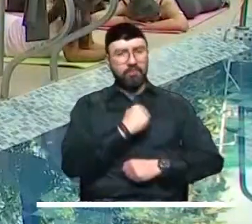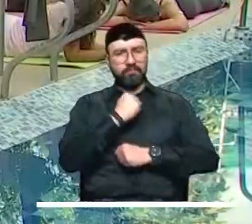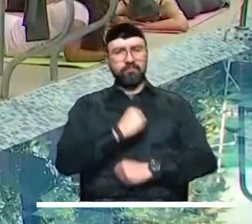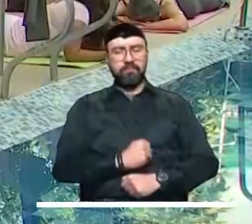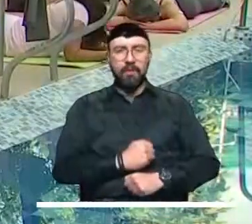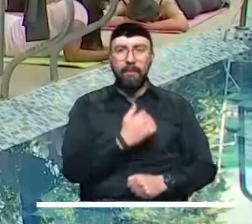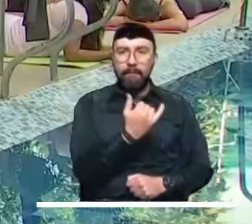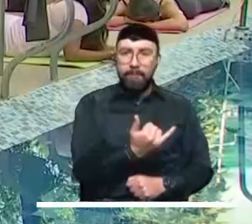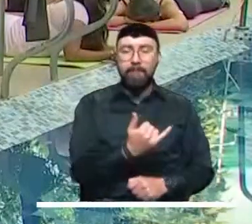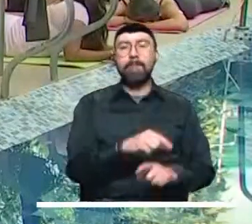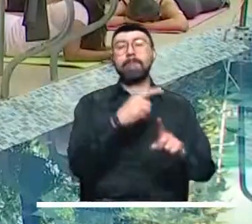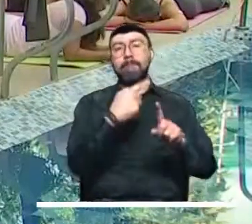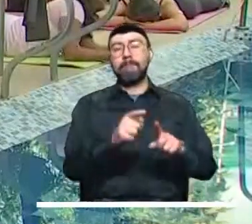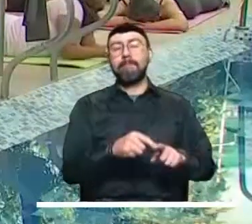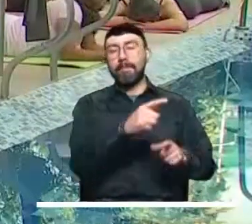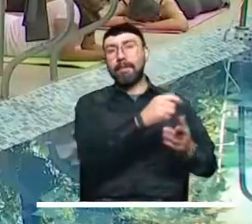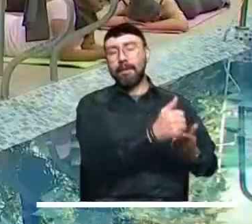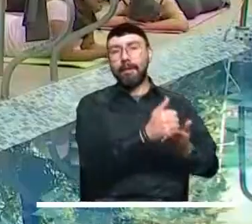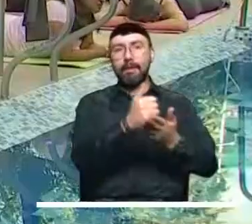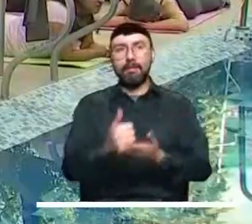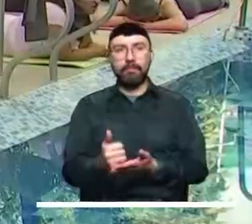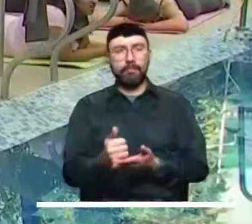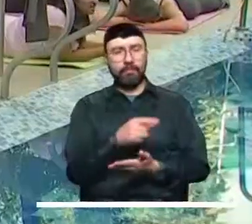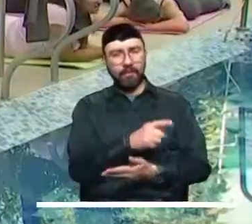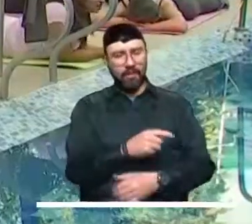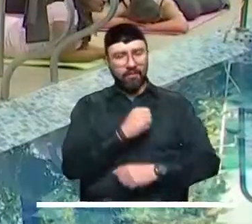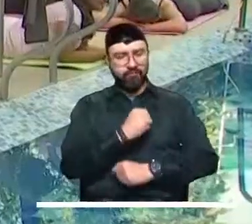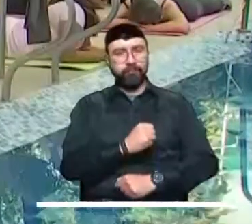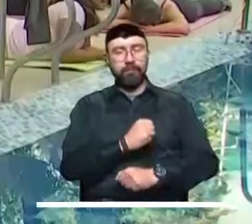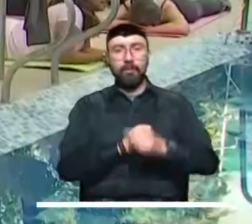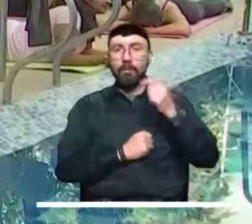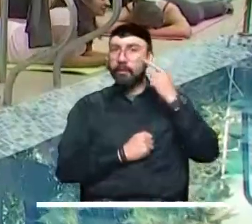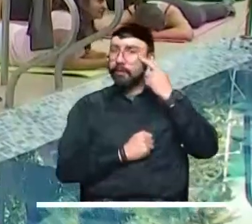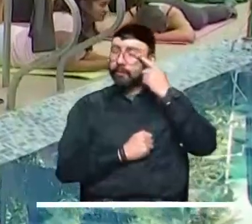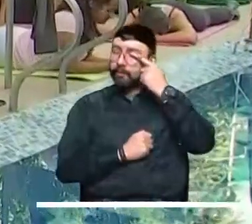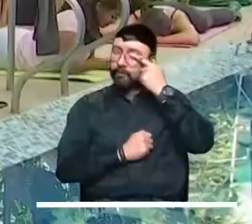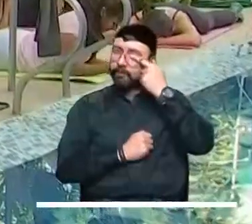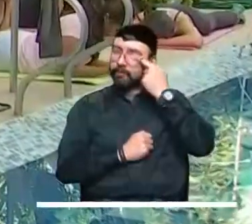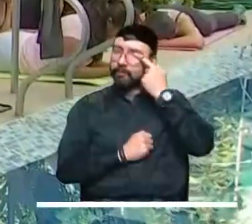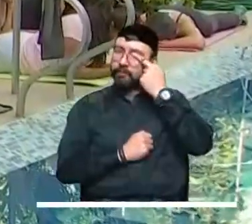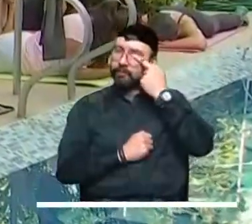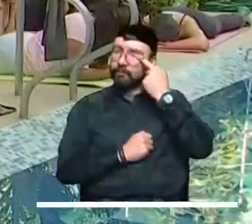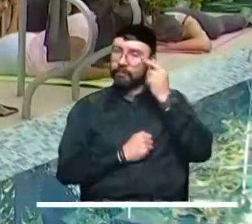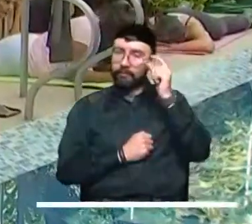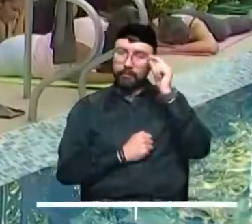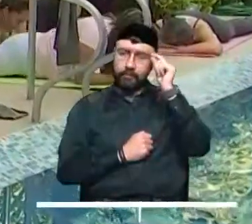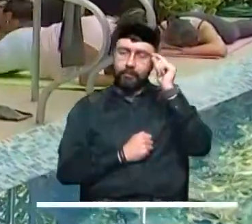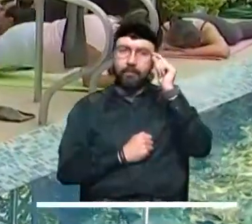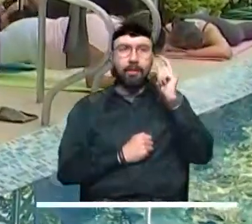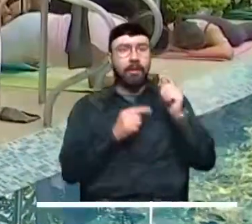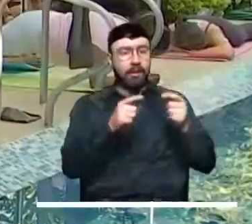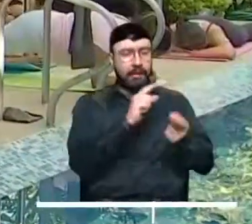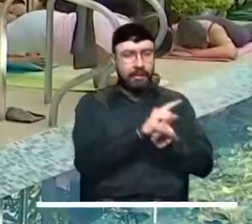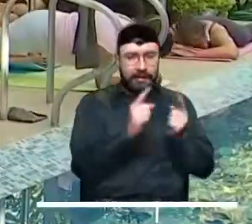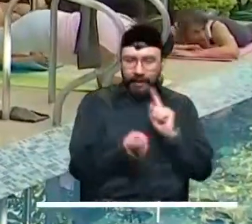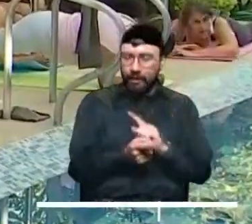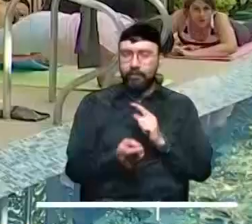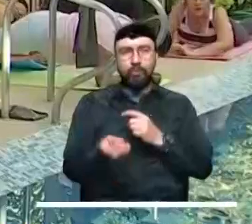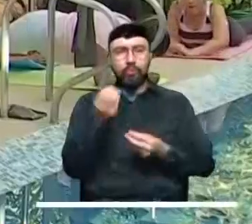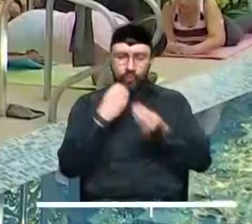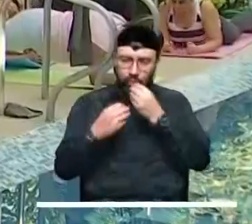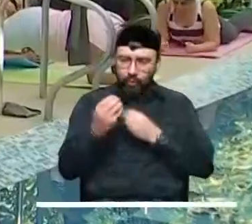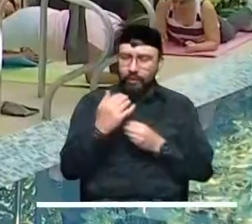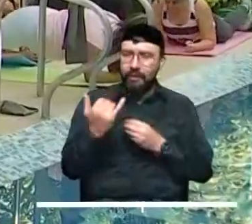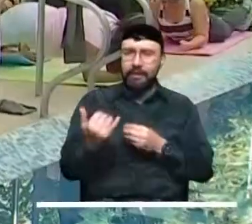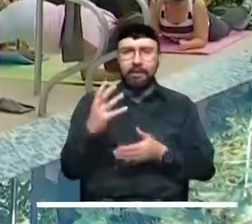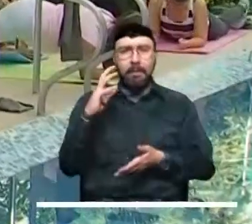diabetes, de dismetabolismo e inflamación. Cuando cambiamos esto, les damos una alimentación baja